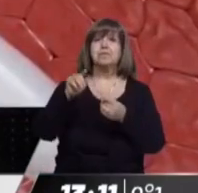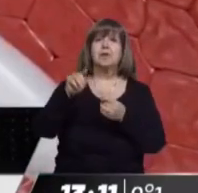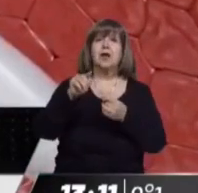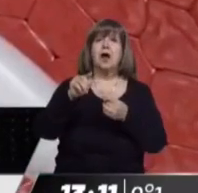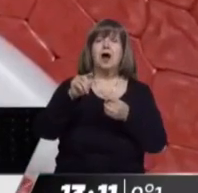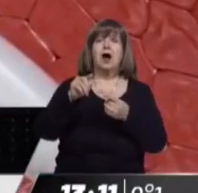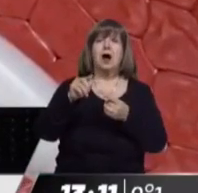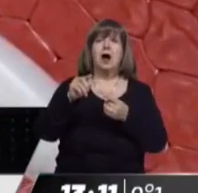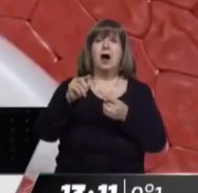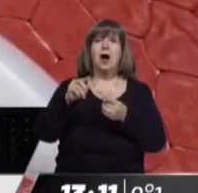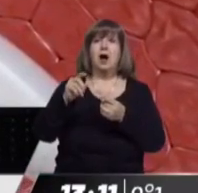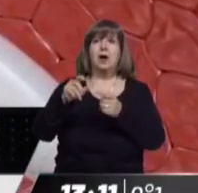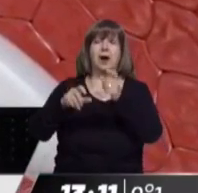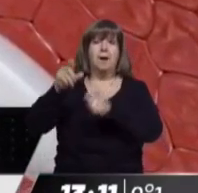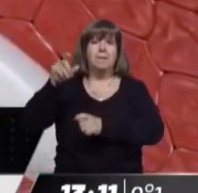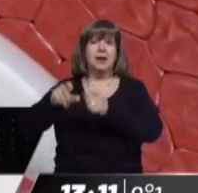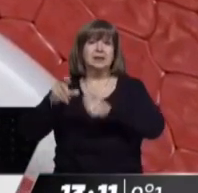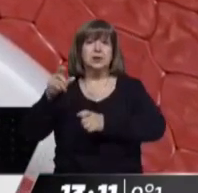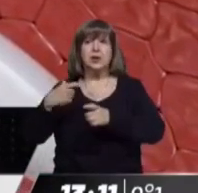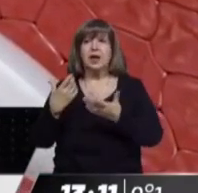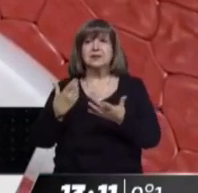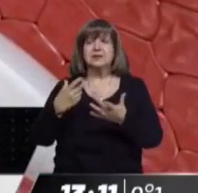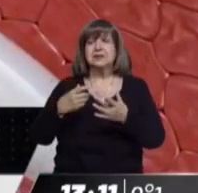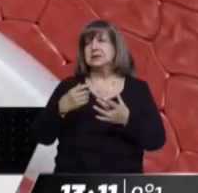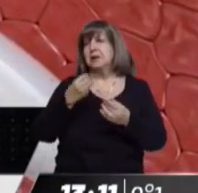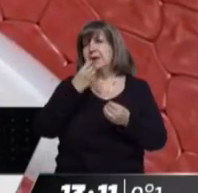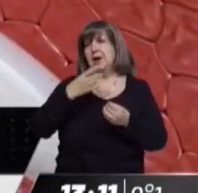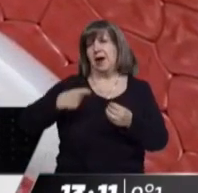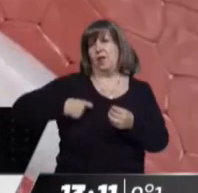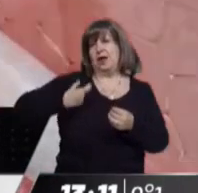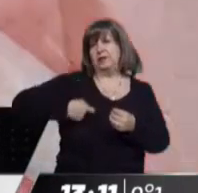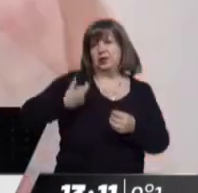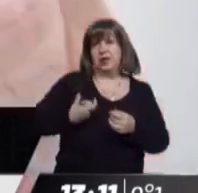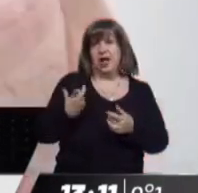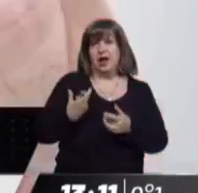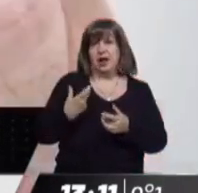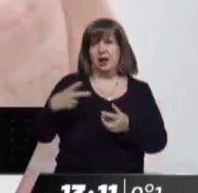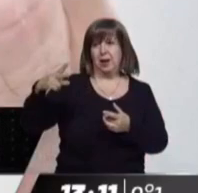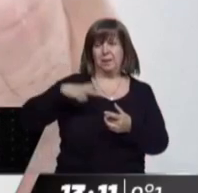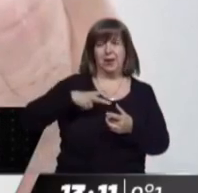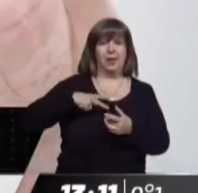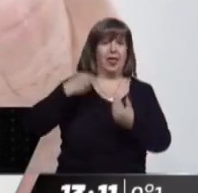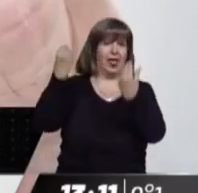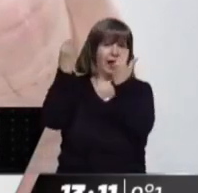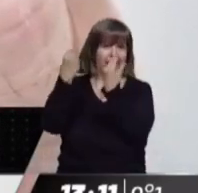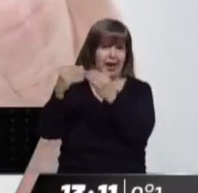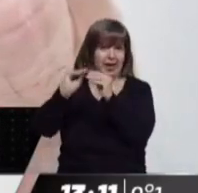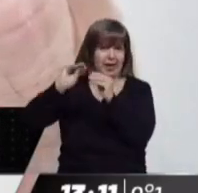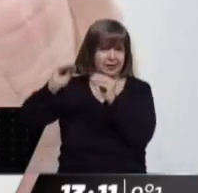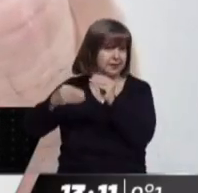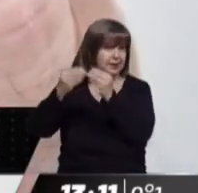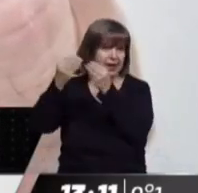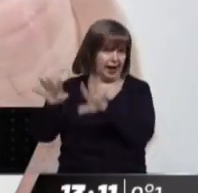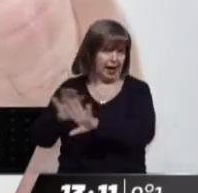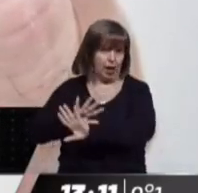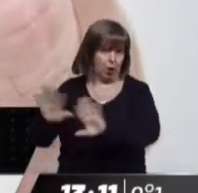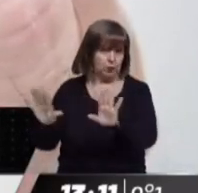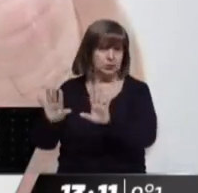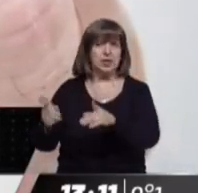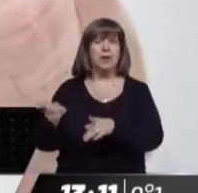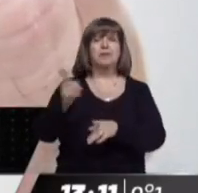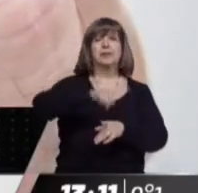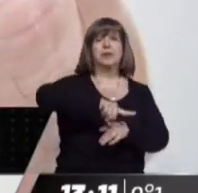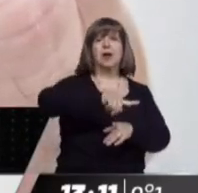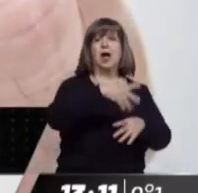sector público porque la gente no puede pagar las prepagas a pesar de que las prepagas han aumentado sus valores que sería bueno que eso se bajara a la